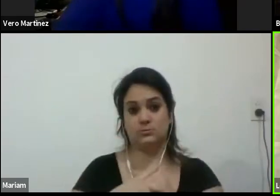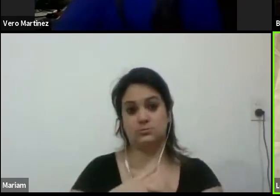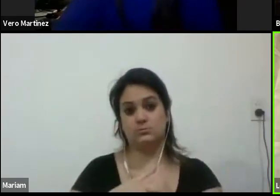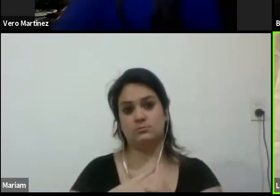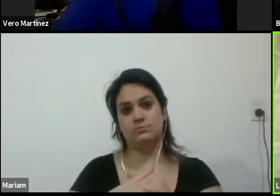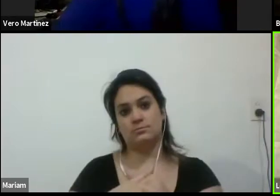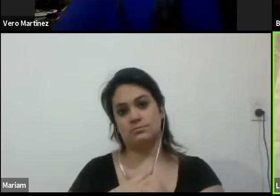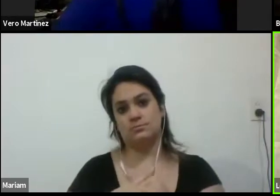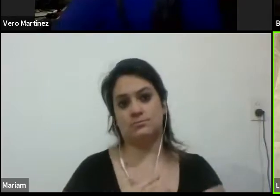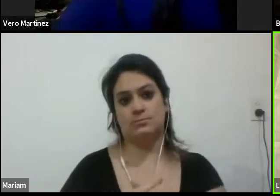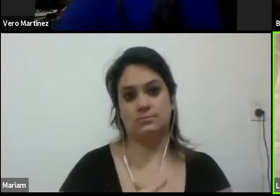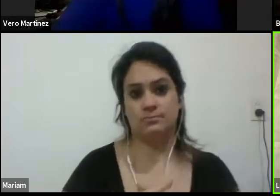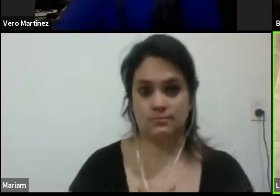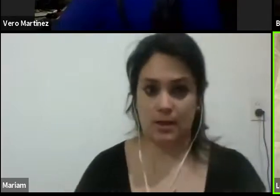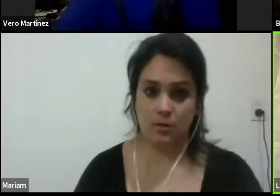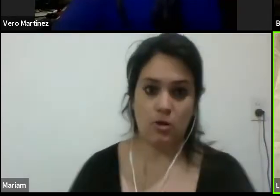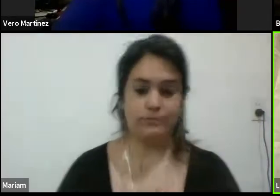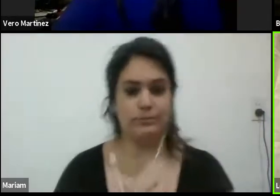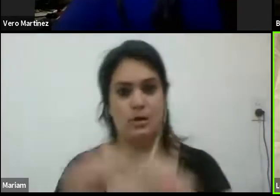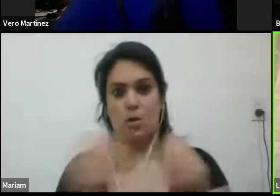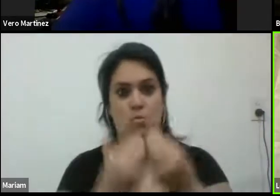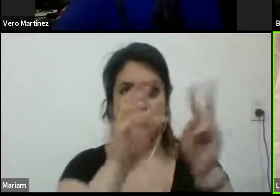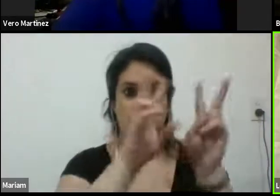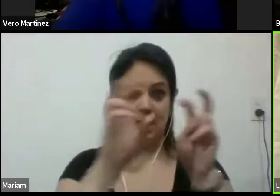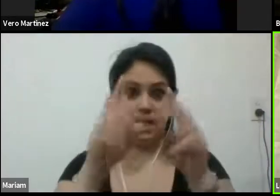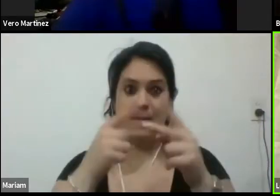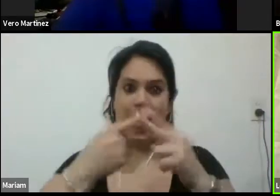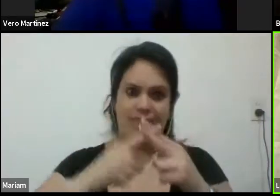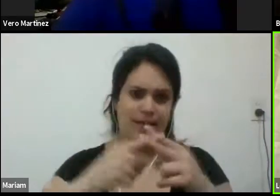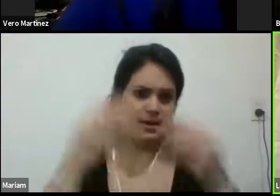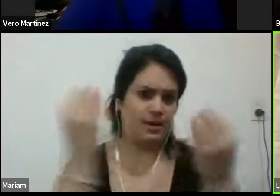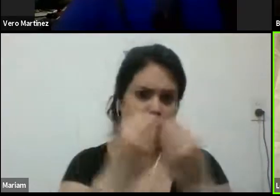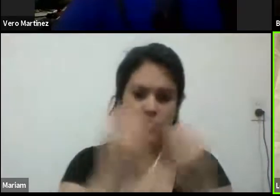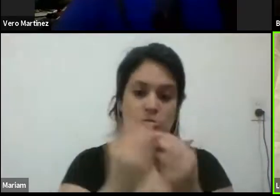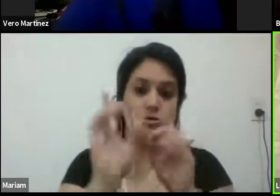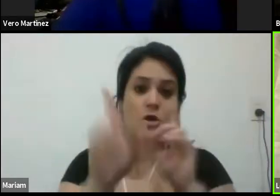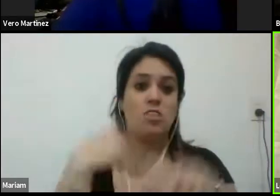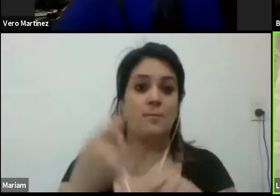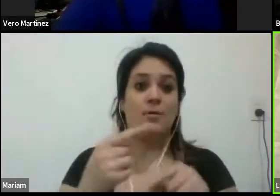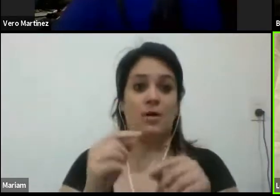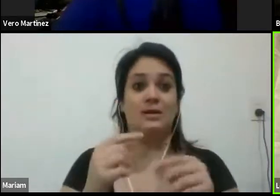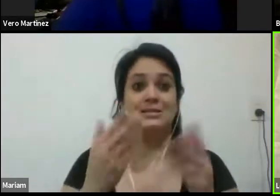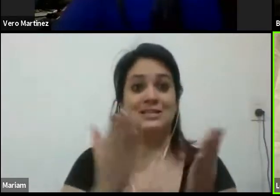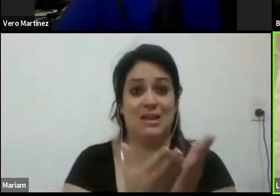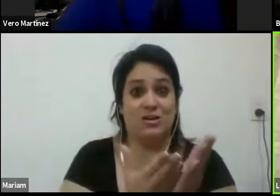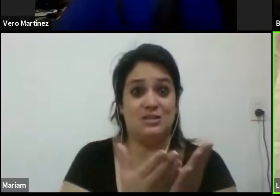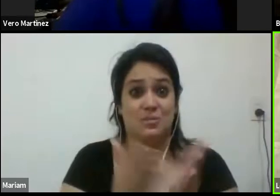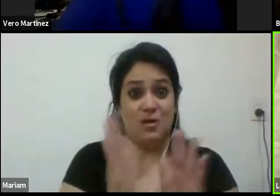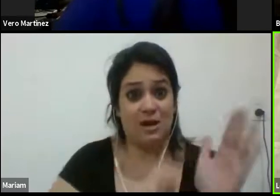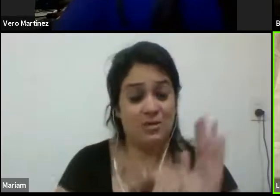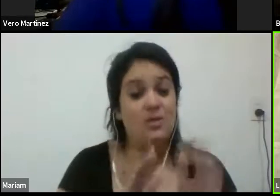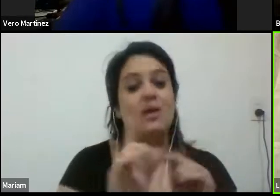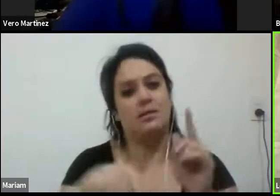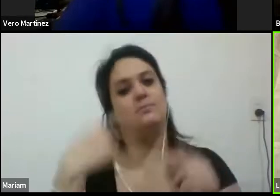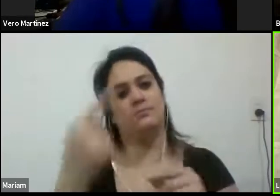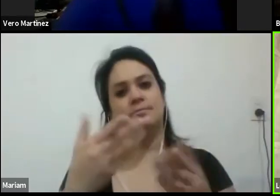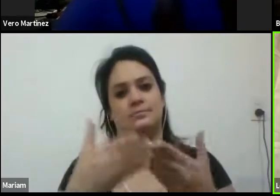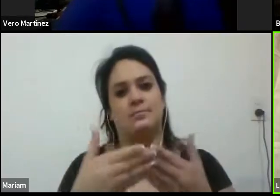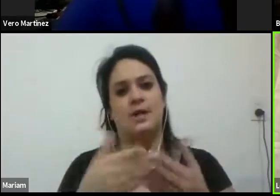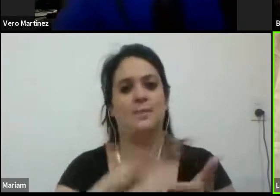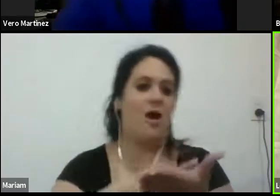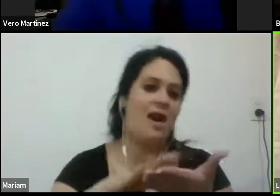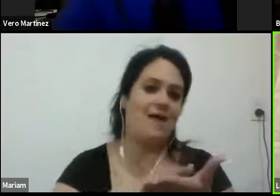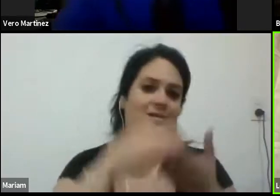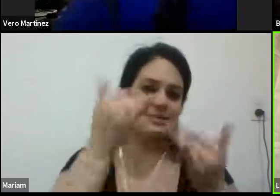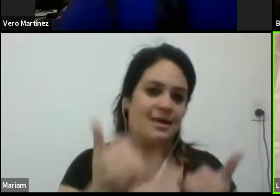pastelería en sí es muy amplio con muchísimas técnicas por lo cual después de la tecnicatura puede orientarse en pastelería pero las bases ya la va a tener o sea